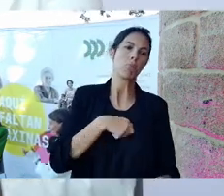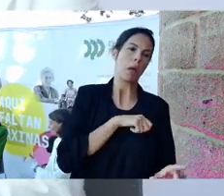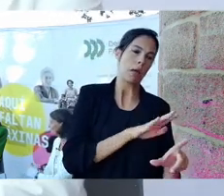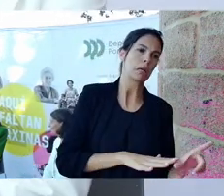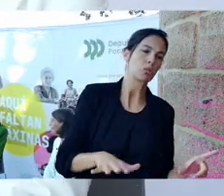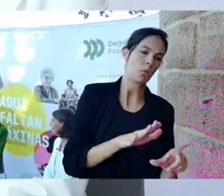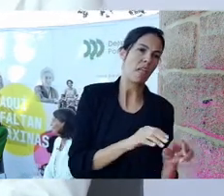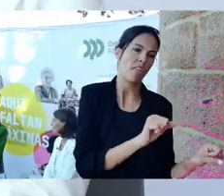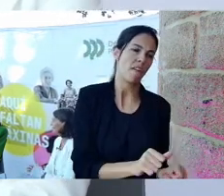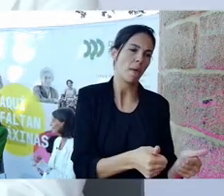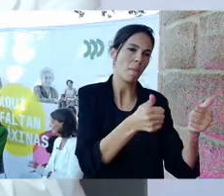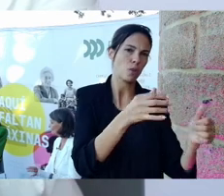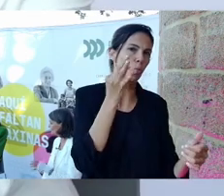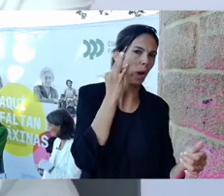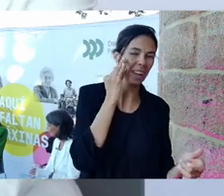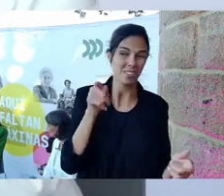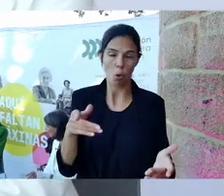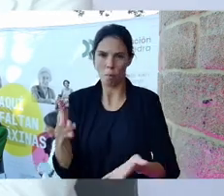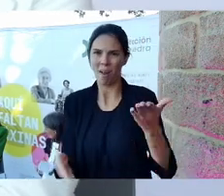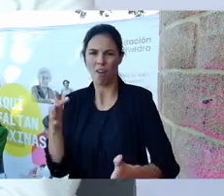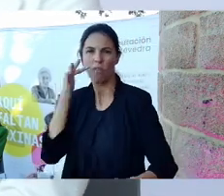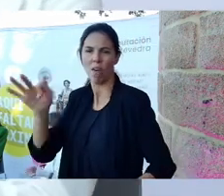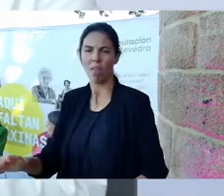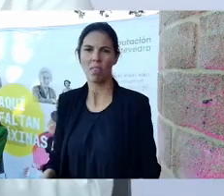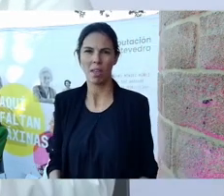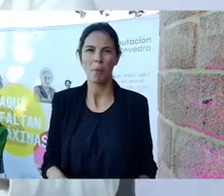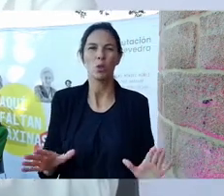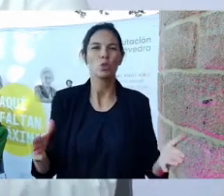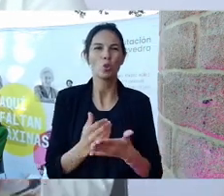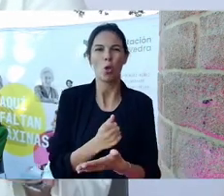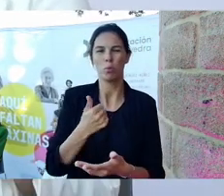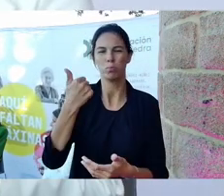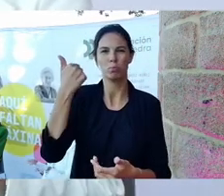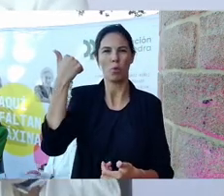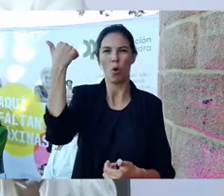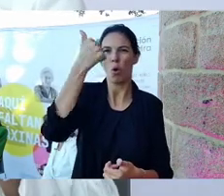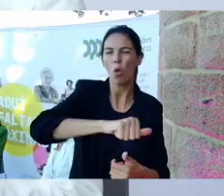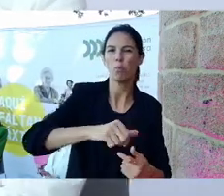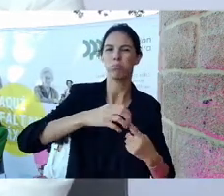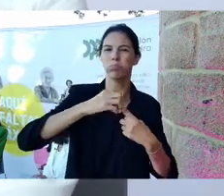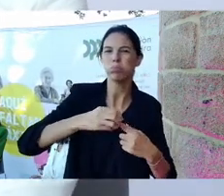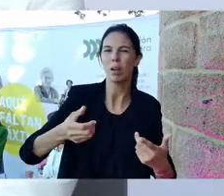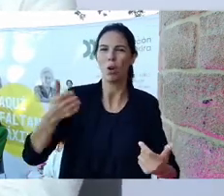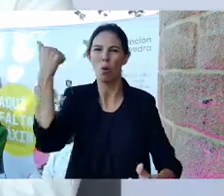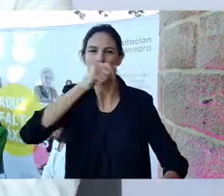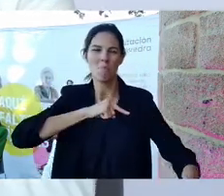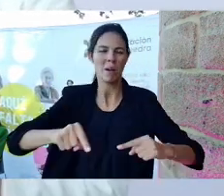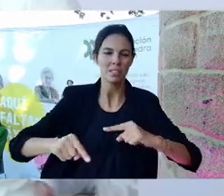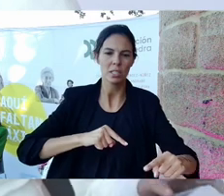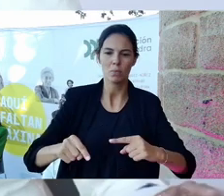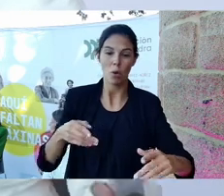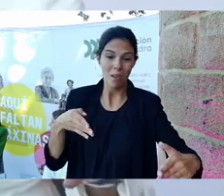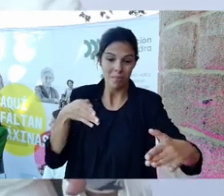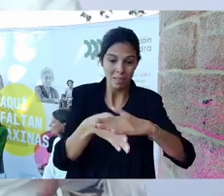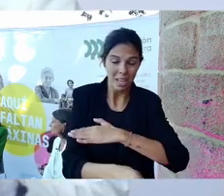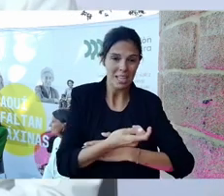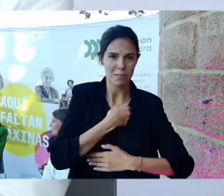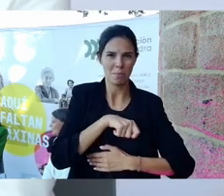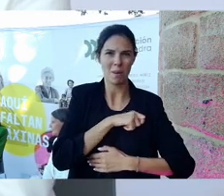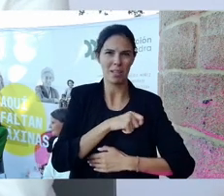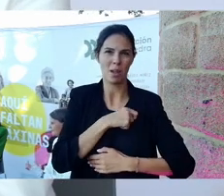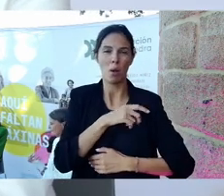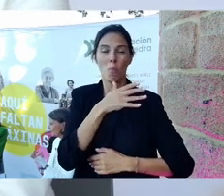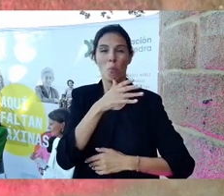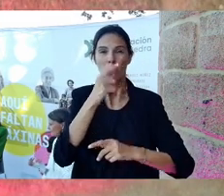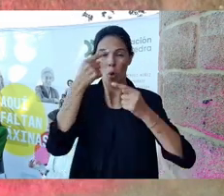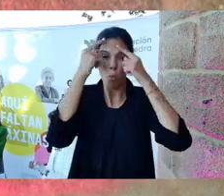más proclive a las mujeres de lo que era el Imperio Franco. Y si toda esa misoginia, ese machismo, entró en España a través de